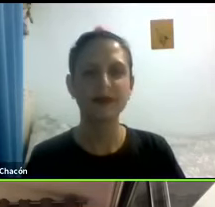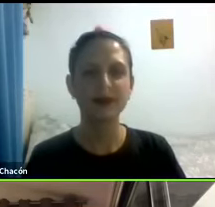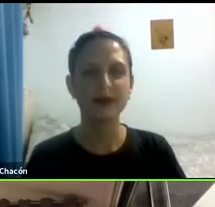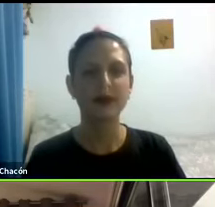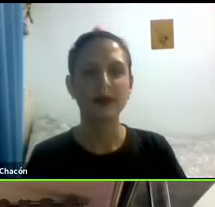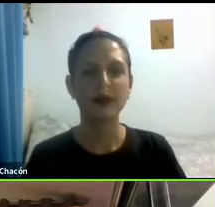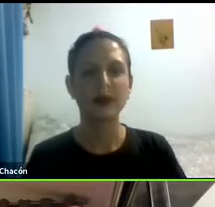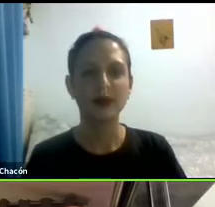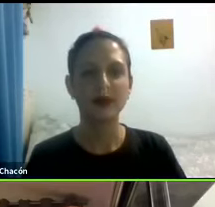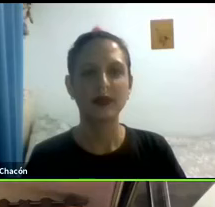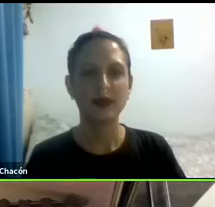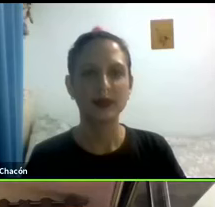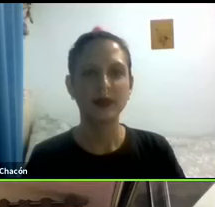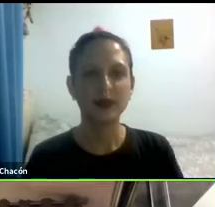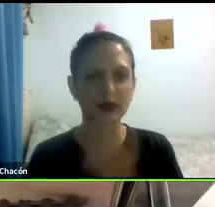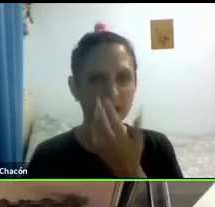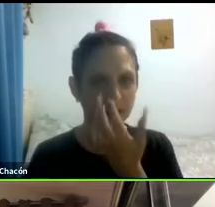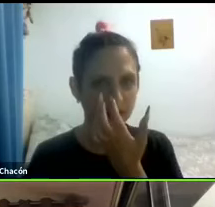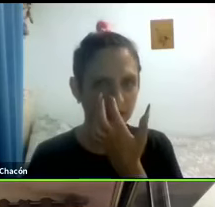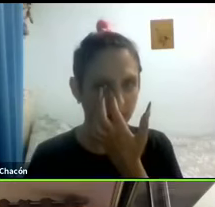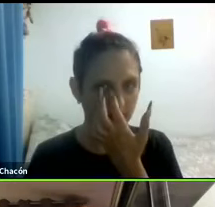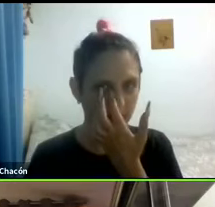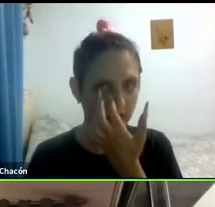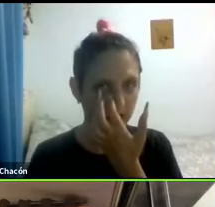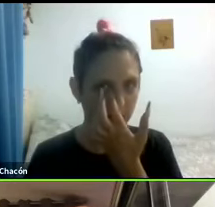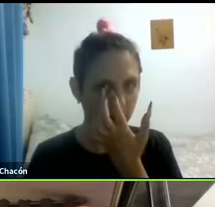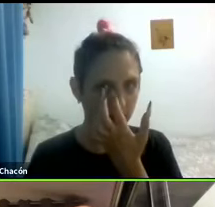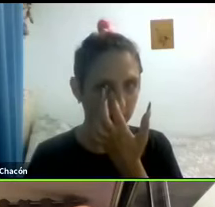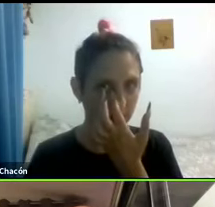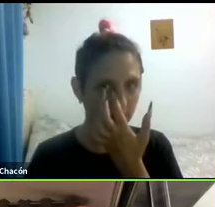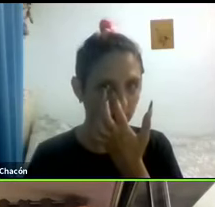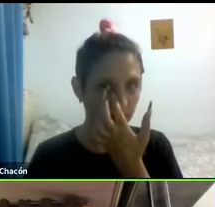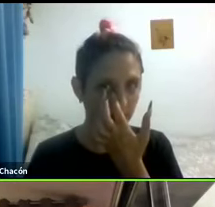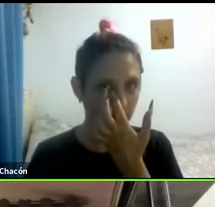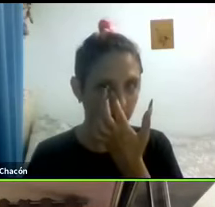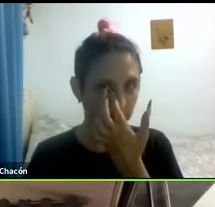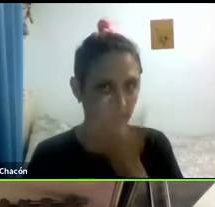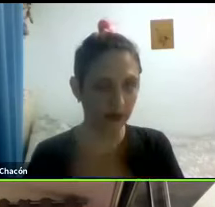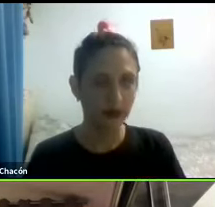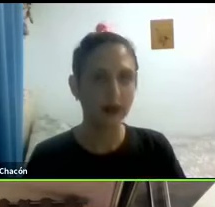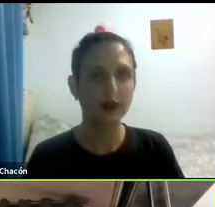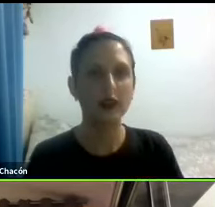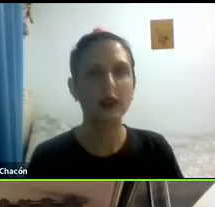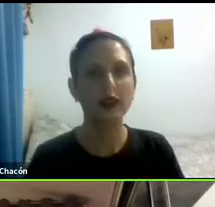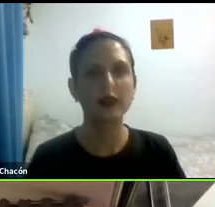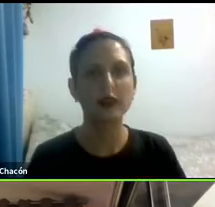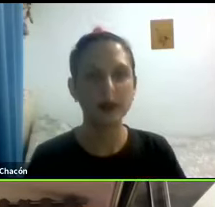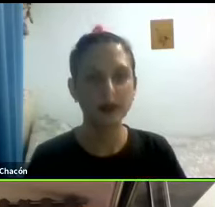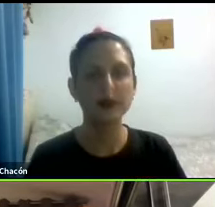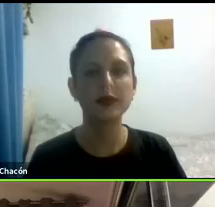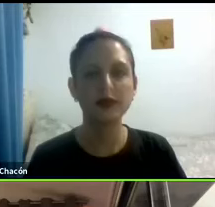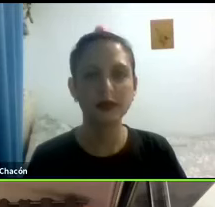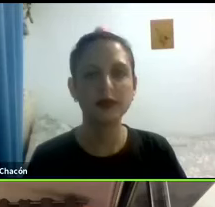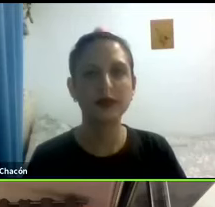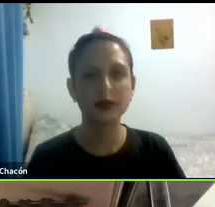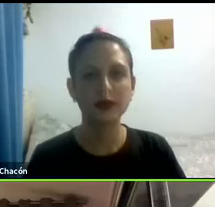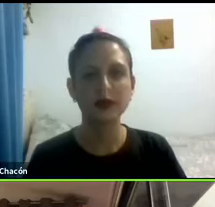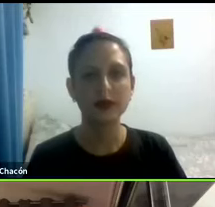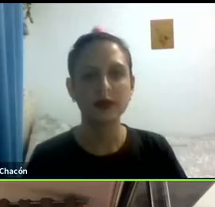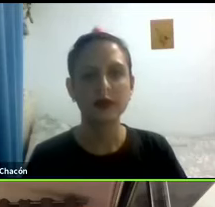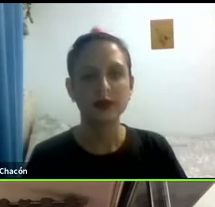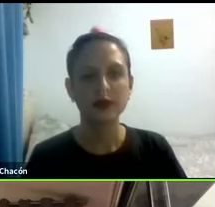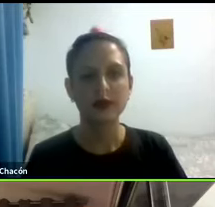en cuanto a uno de los temas que va a cruzar el documental que es el tema de la migración ella